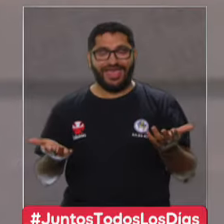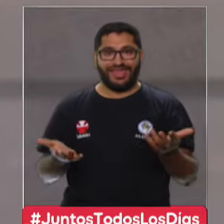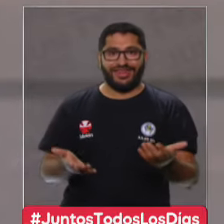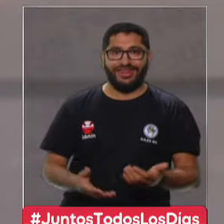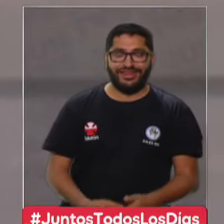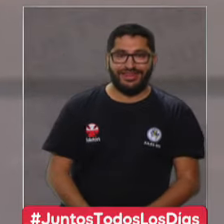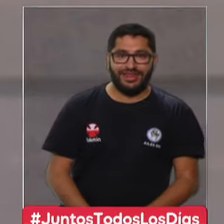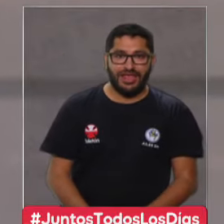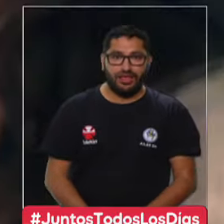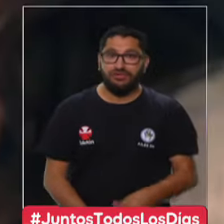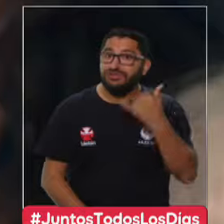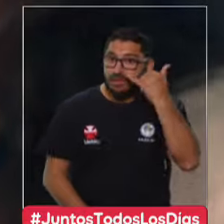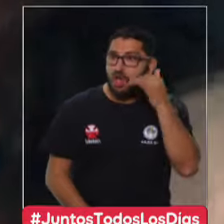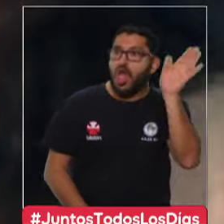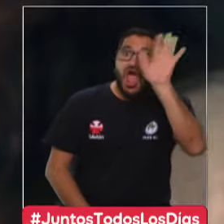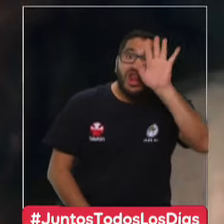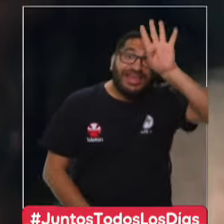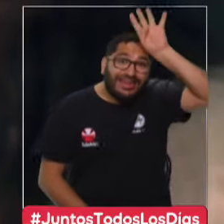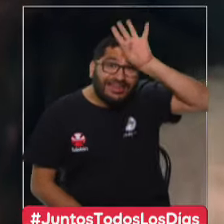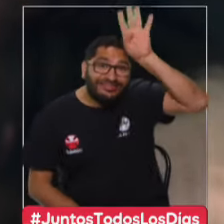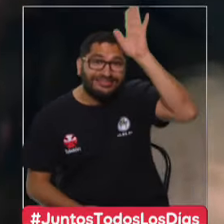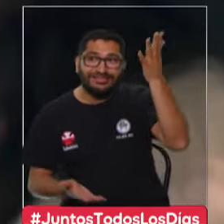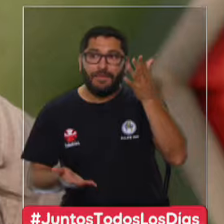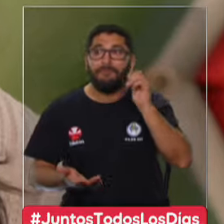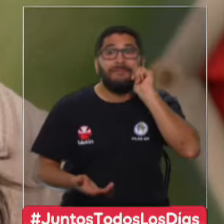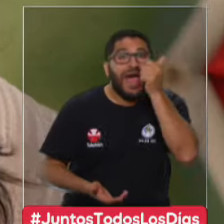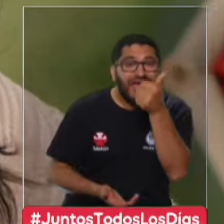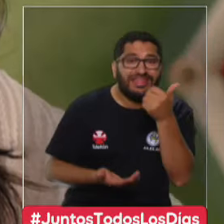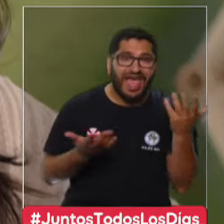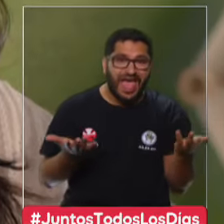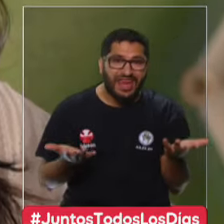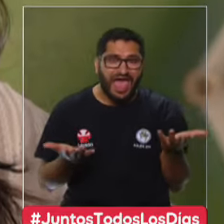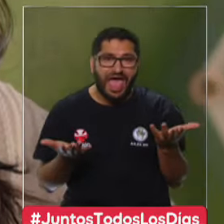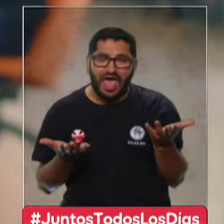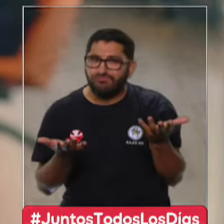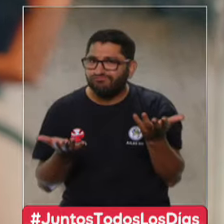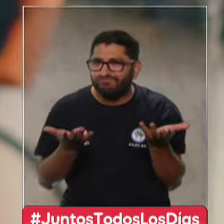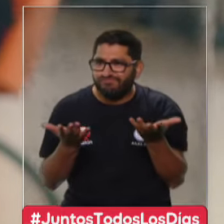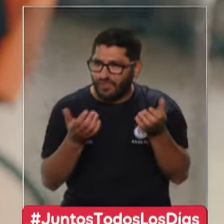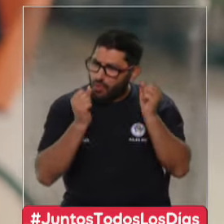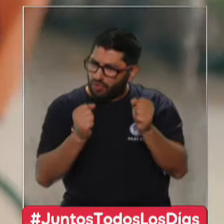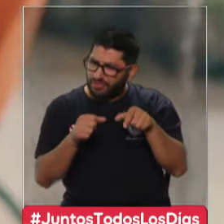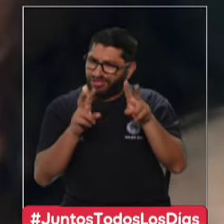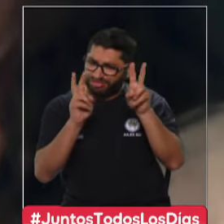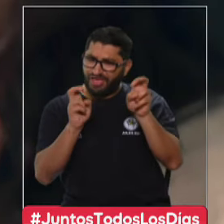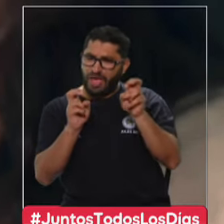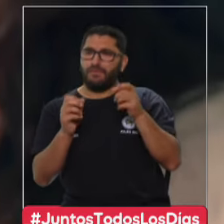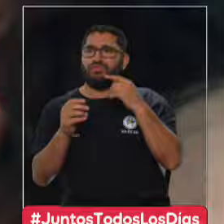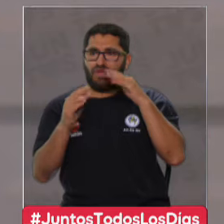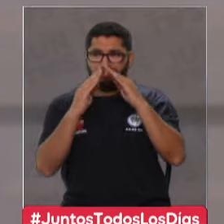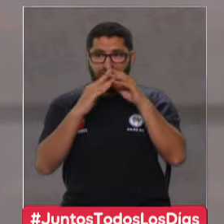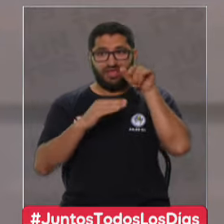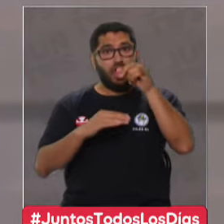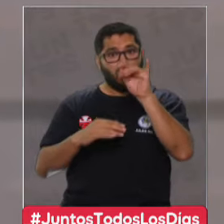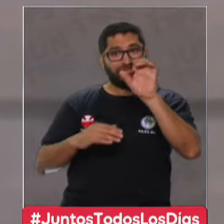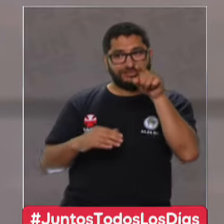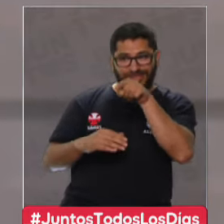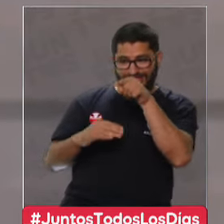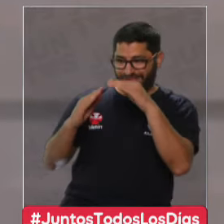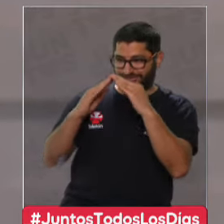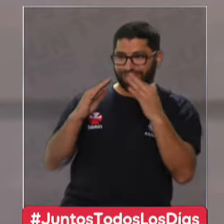¡Aló! Hola, Chris. Oye, mañana vamos a ir a construir una rampa en la casa de la José. ¿Nos